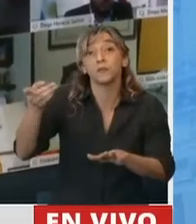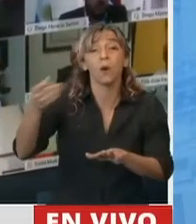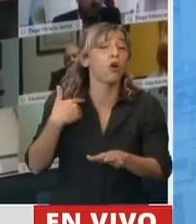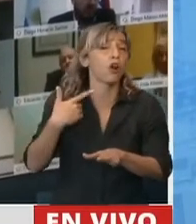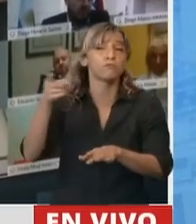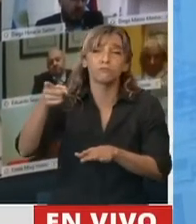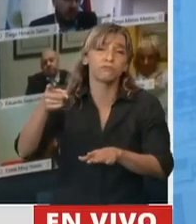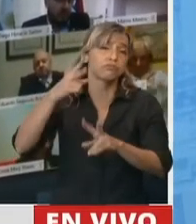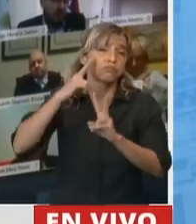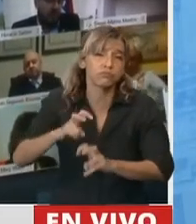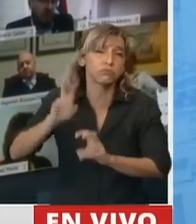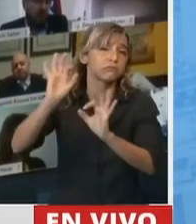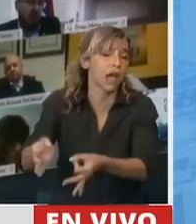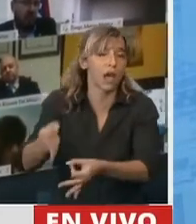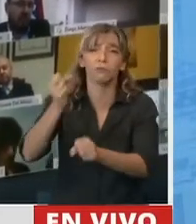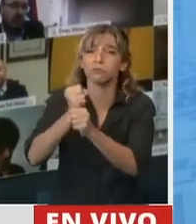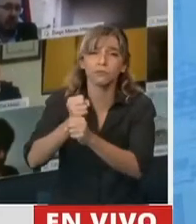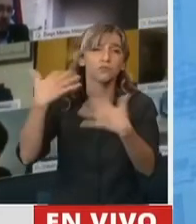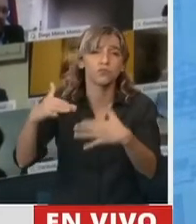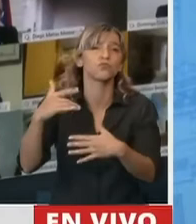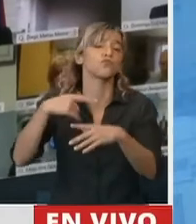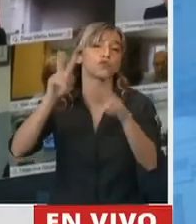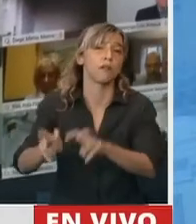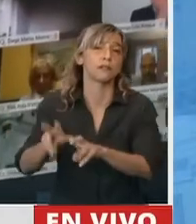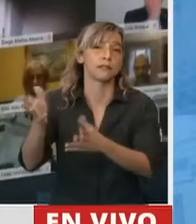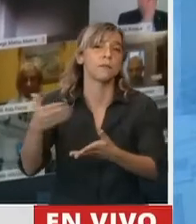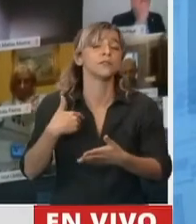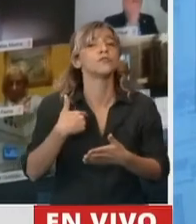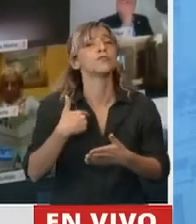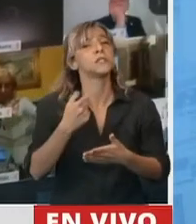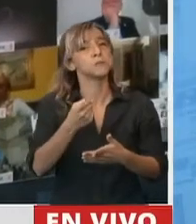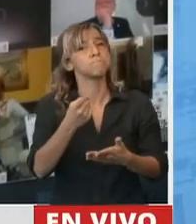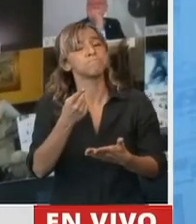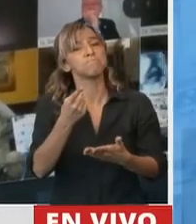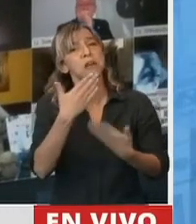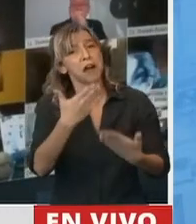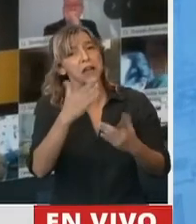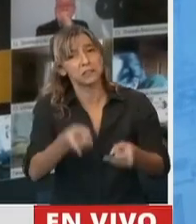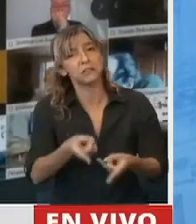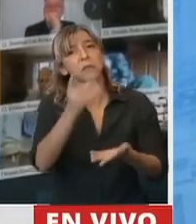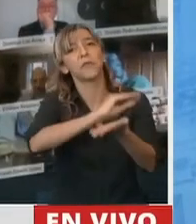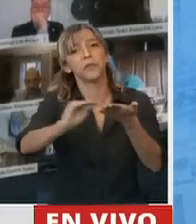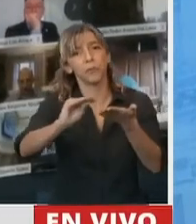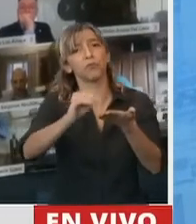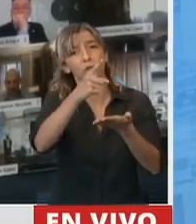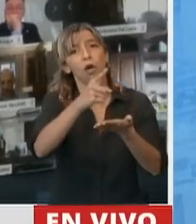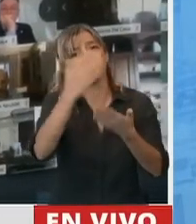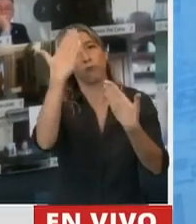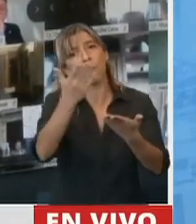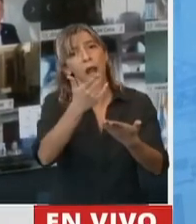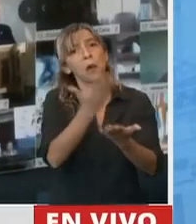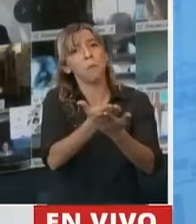en el tema y le agradezco muchísimo al diputado que propuso este homenaje que es muy justo muy válido y que acompañamos